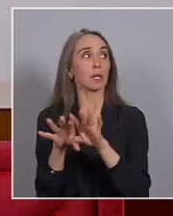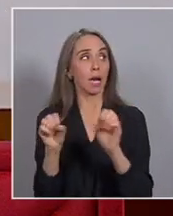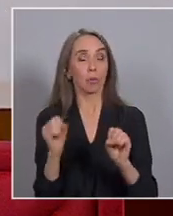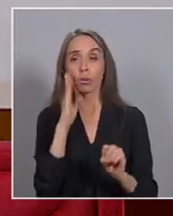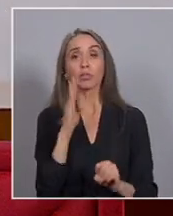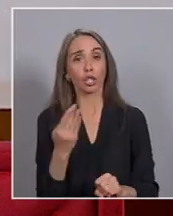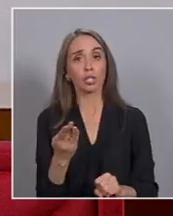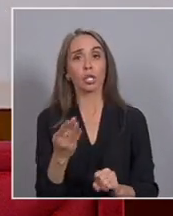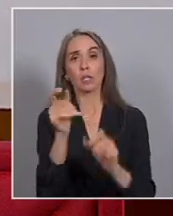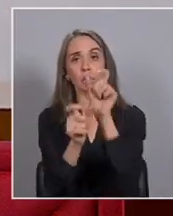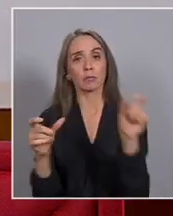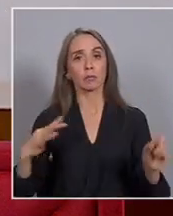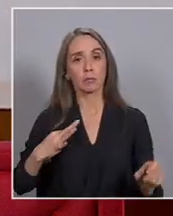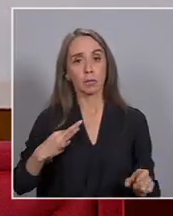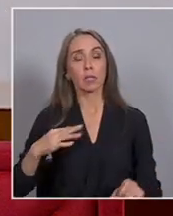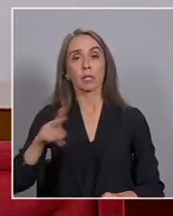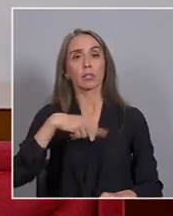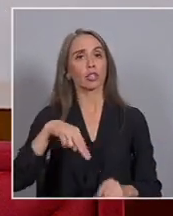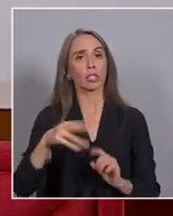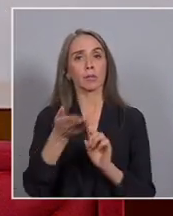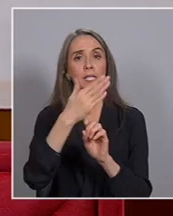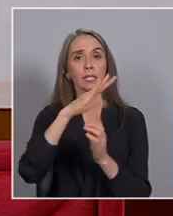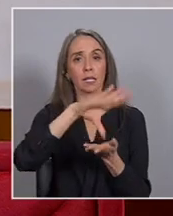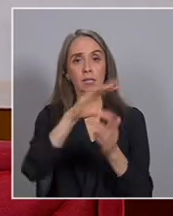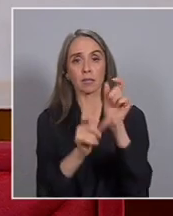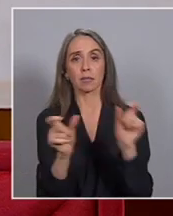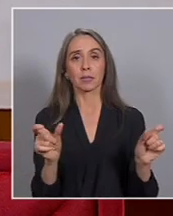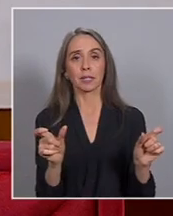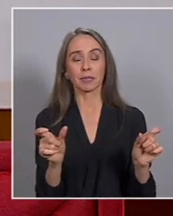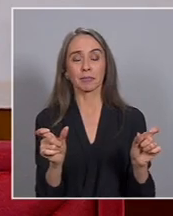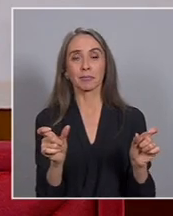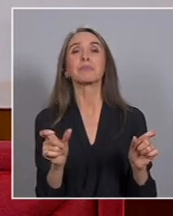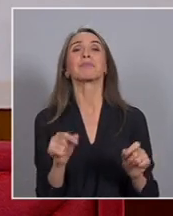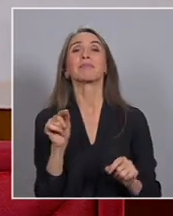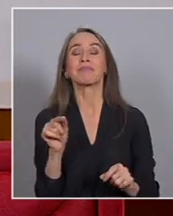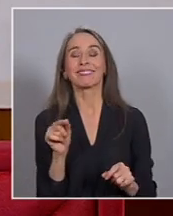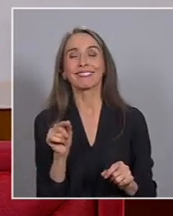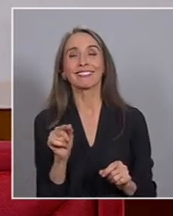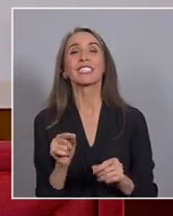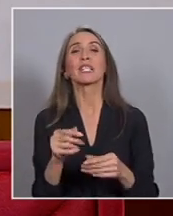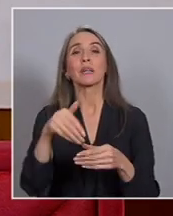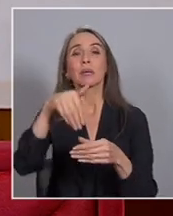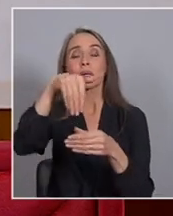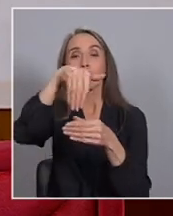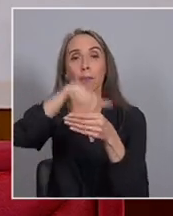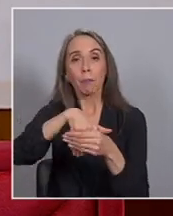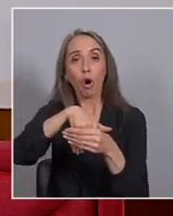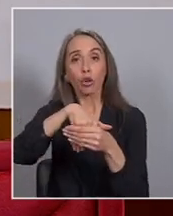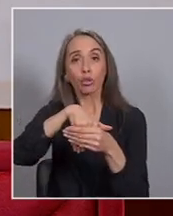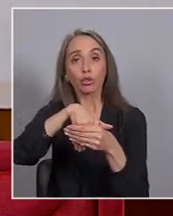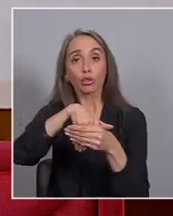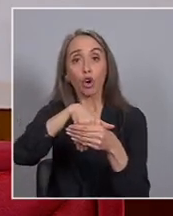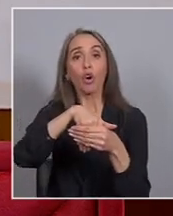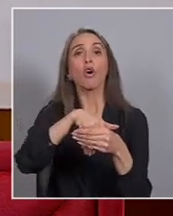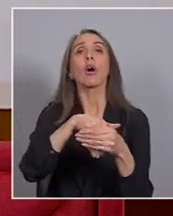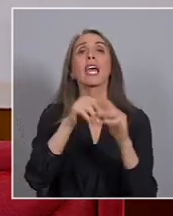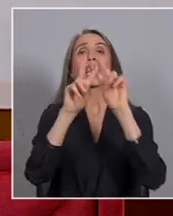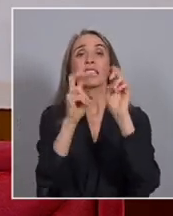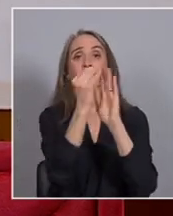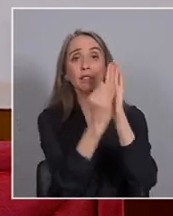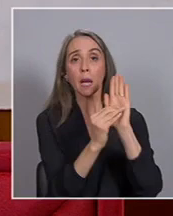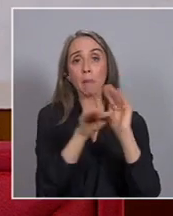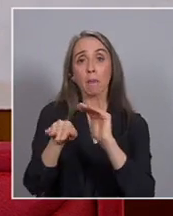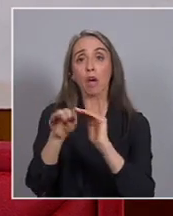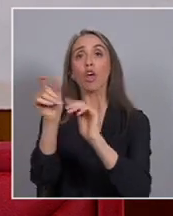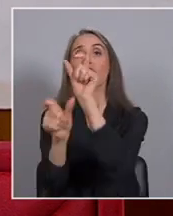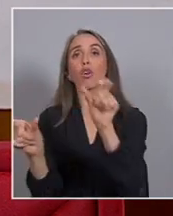a nuestro pueblo, a nuestros compatriotas, de que coloquemos los votos donde están las esperanzas de los